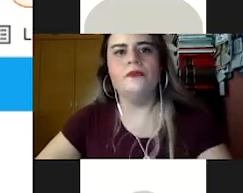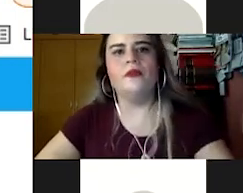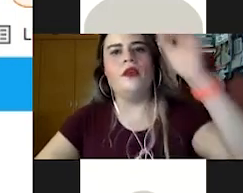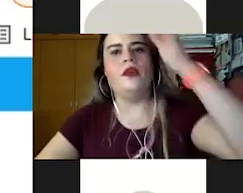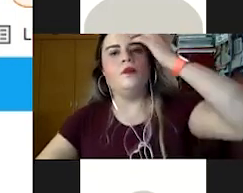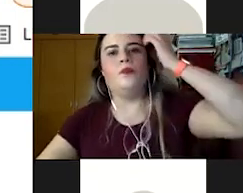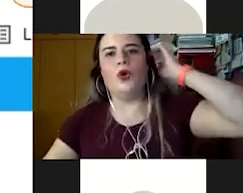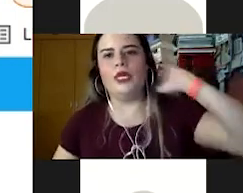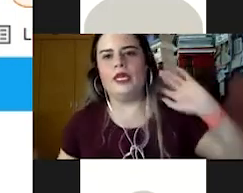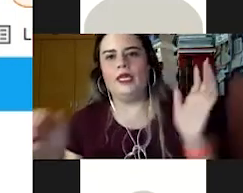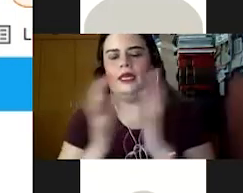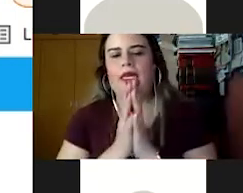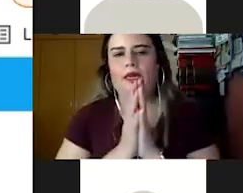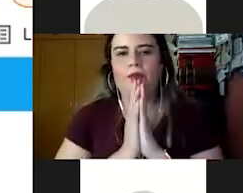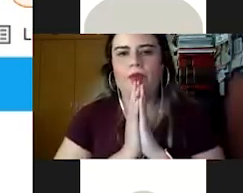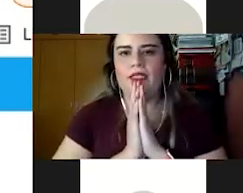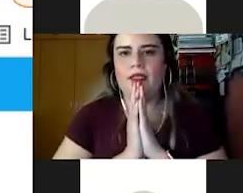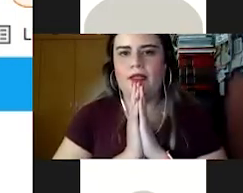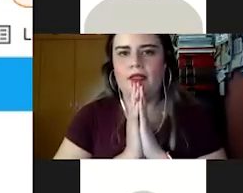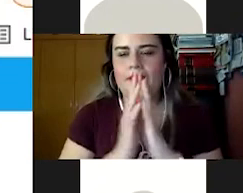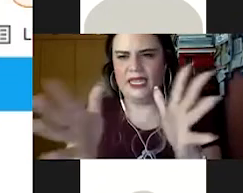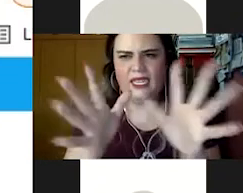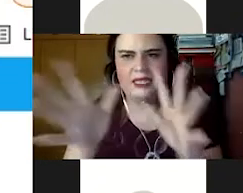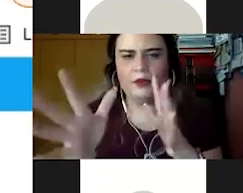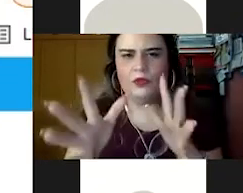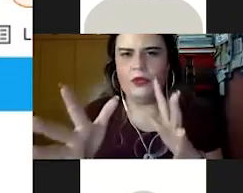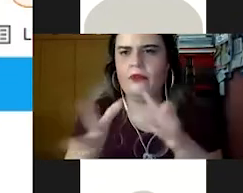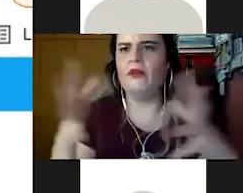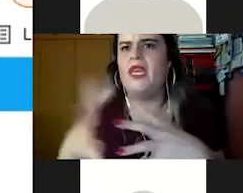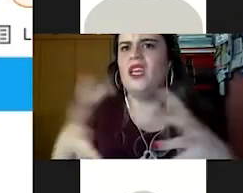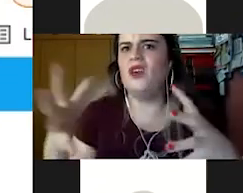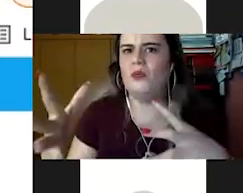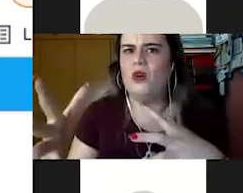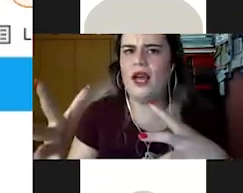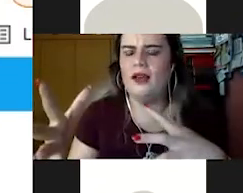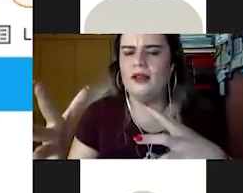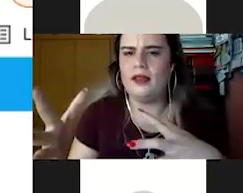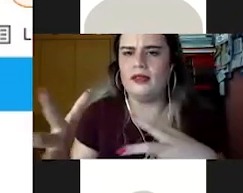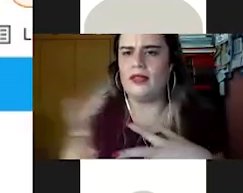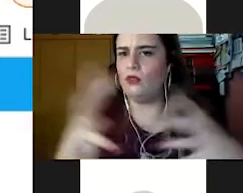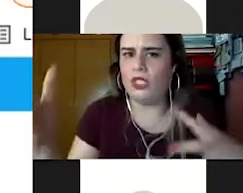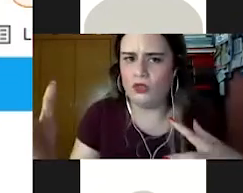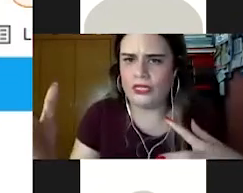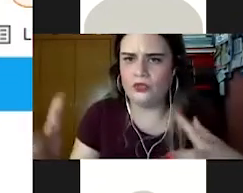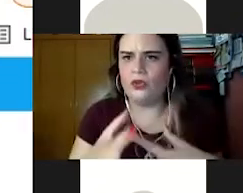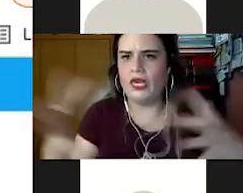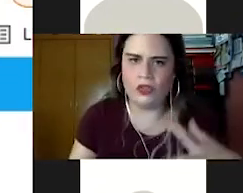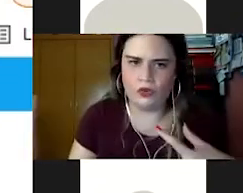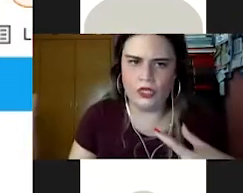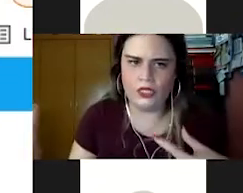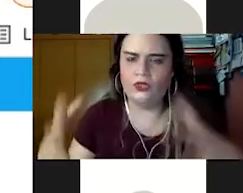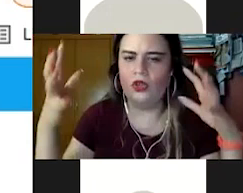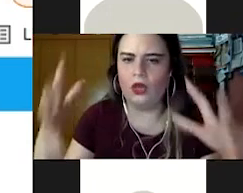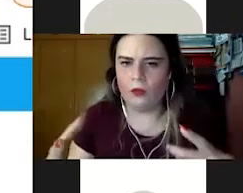todo porque, pues, me hacían esa pregunta por ahí, bueno, México, ¿cómo ha traducido esto? ¿Qué ha hecho